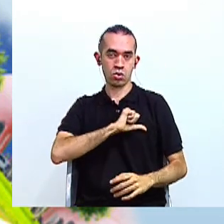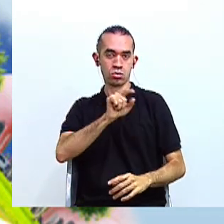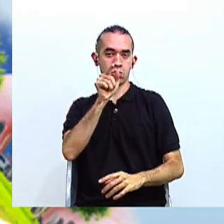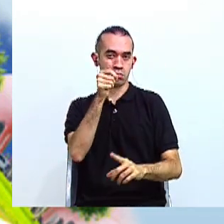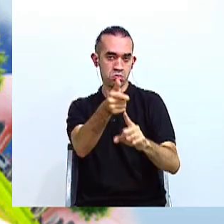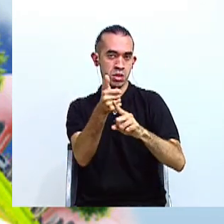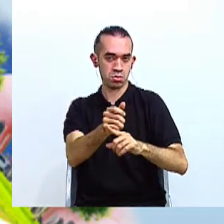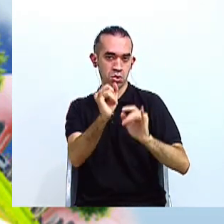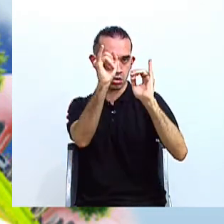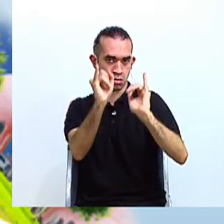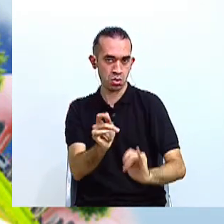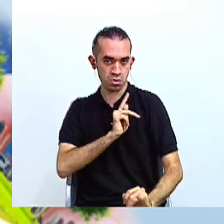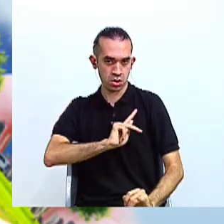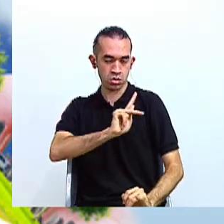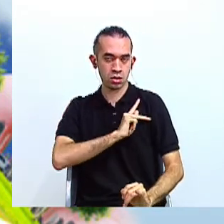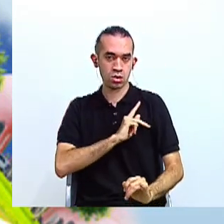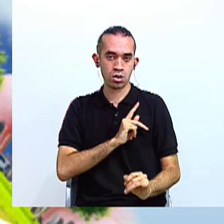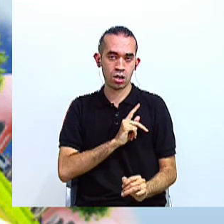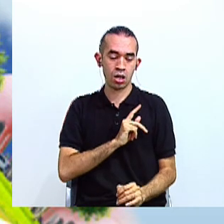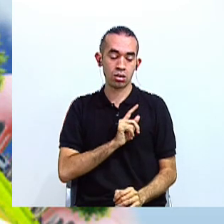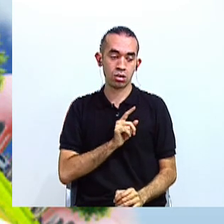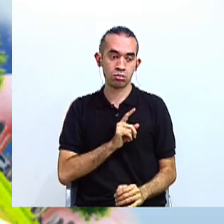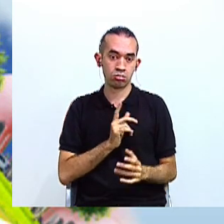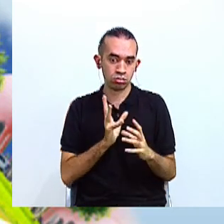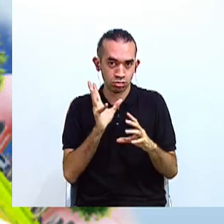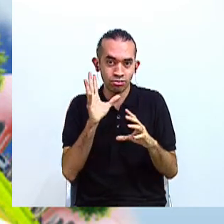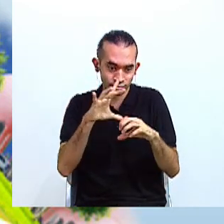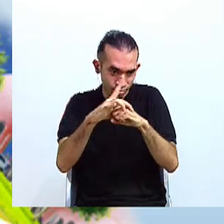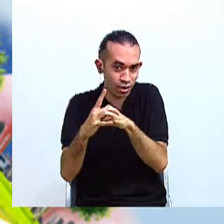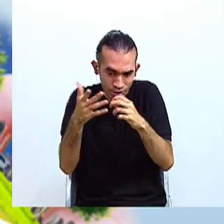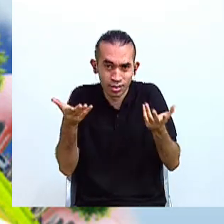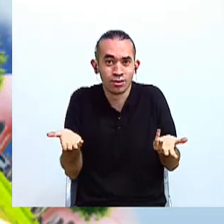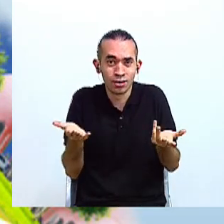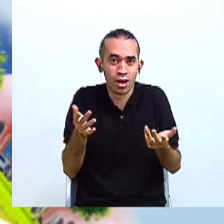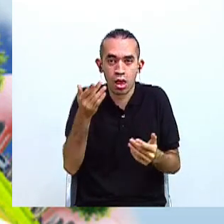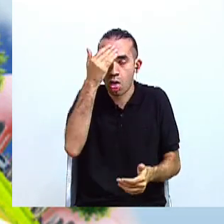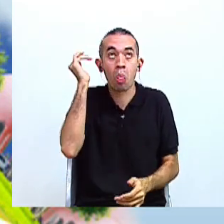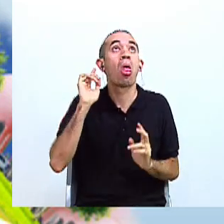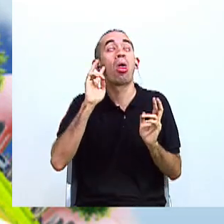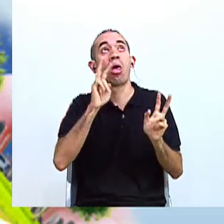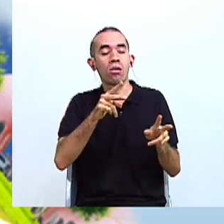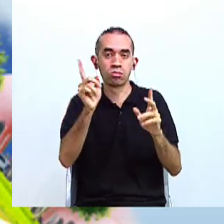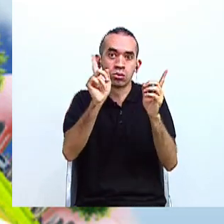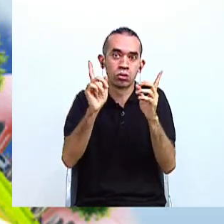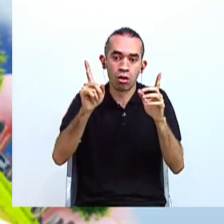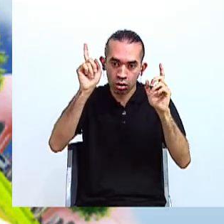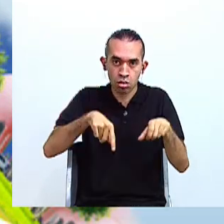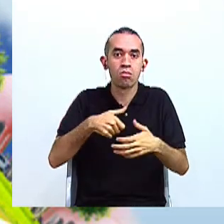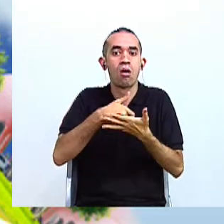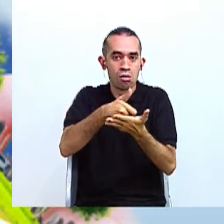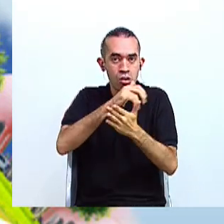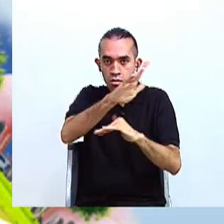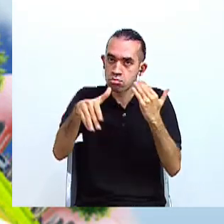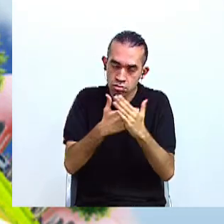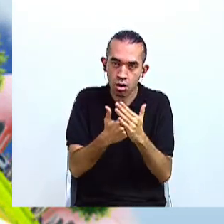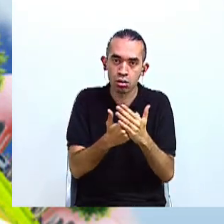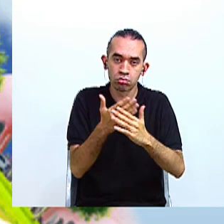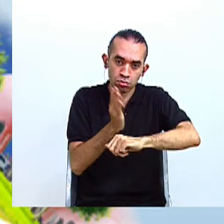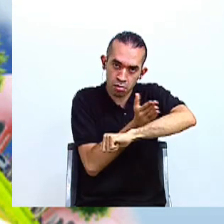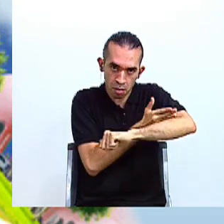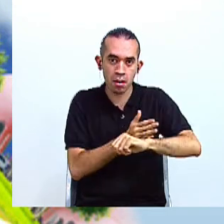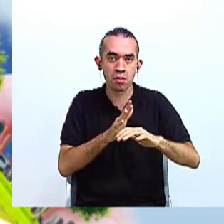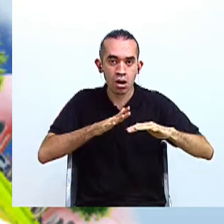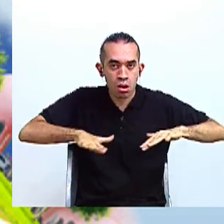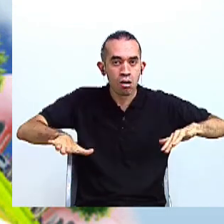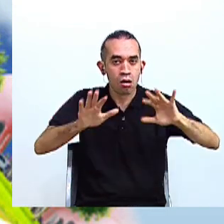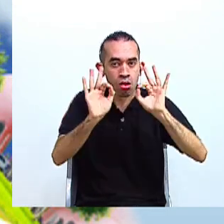somos parte de un planeta y que todos debemos contribuir a la estabilidad, al mejoramiento de las condiciones, por nosotros,